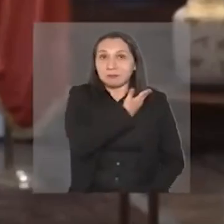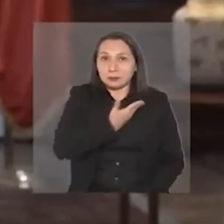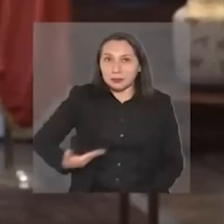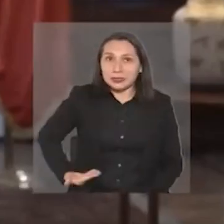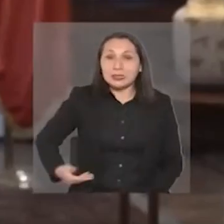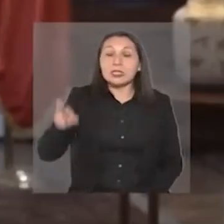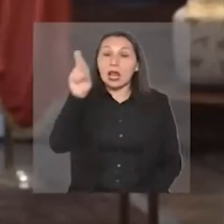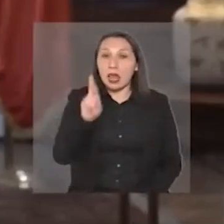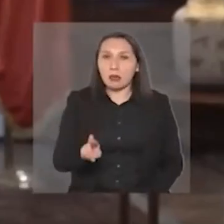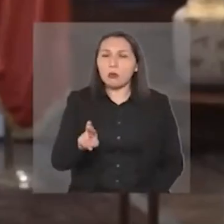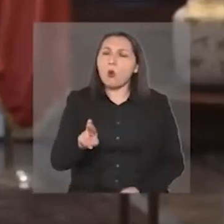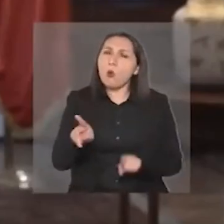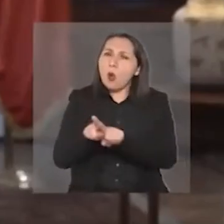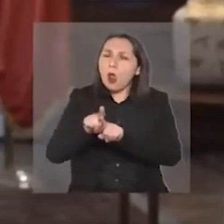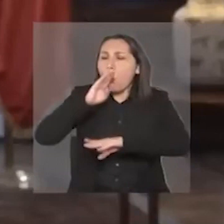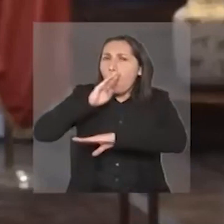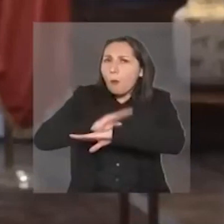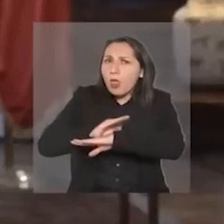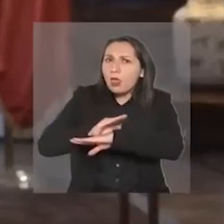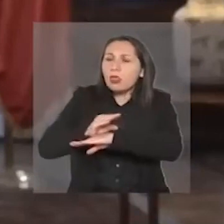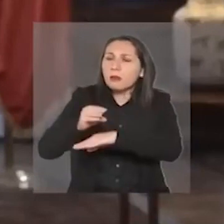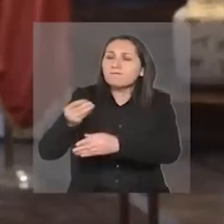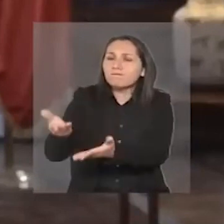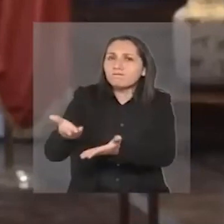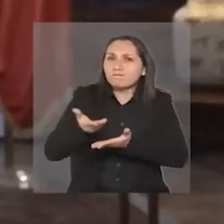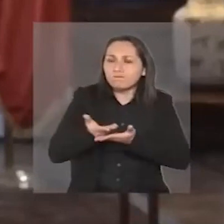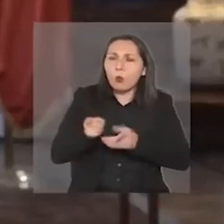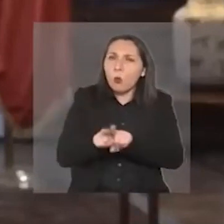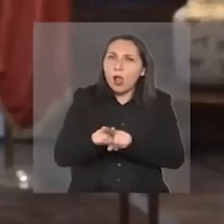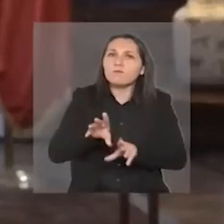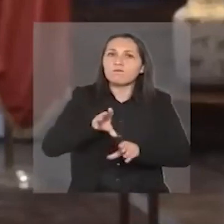República, recojo con mucha humildad este mensaje y lo hago propio.